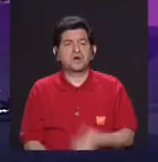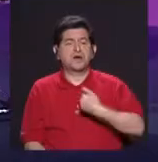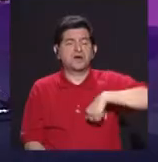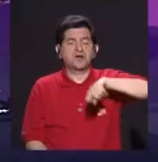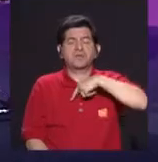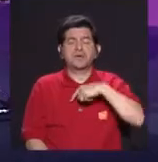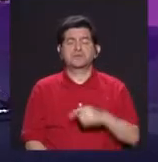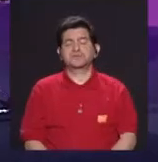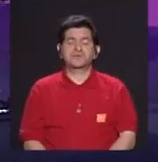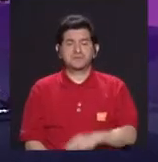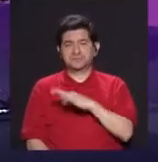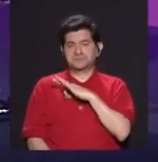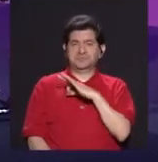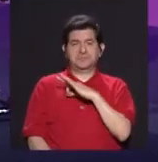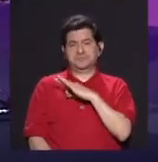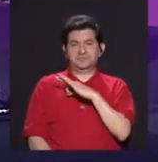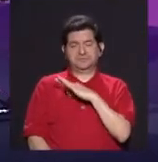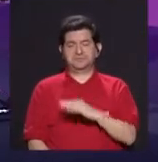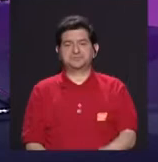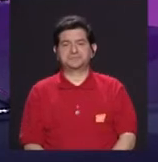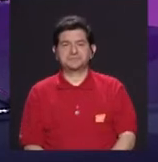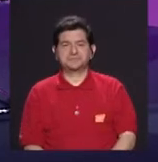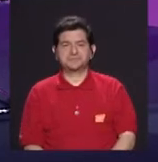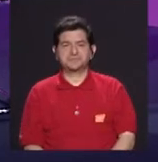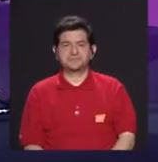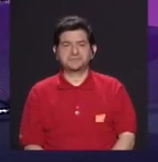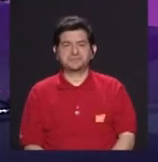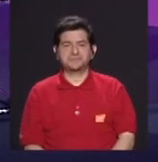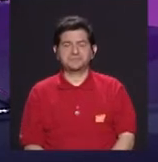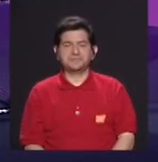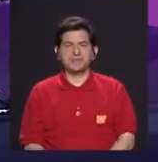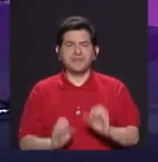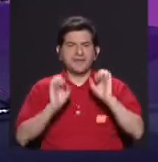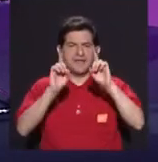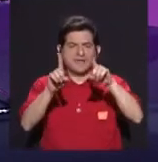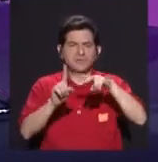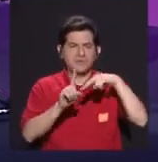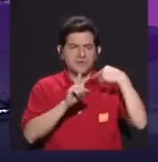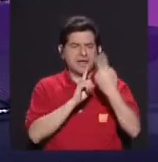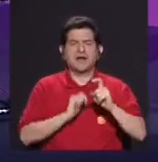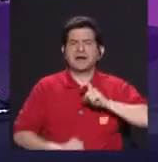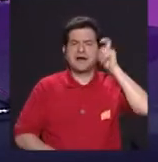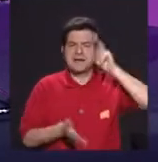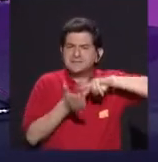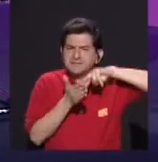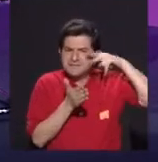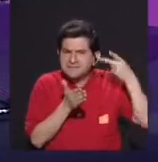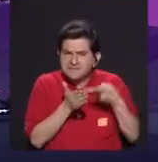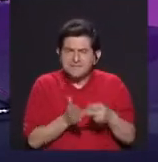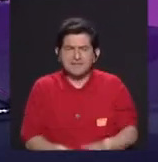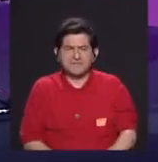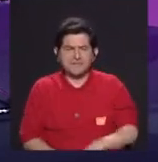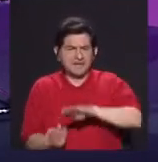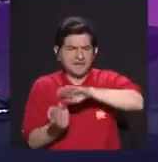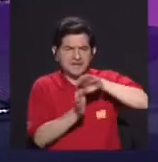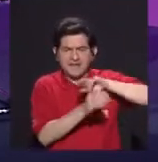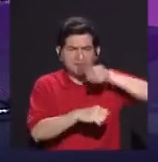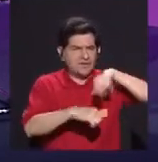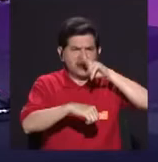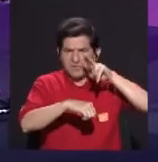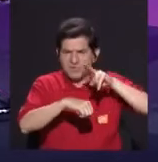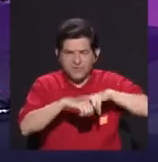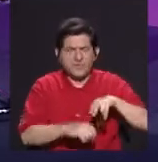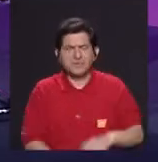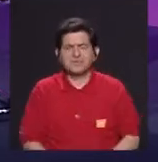como nos como no se es conveniente educar con perspectiva de género significa dejar de normalizar lo que hemos normalizado